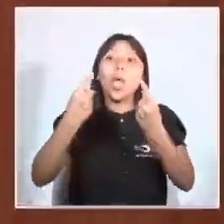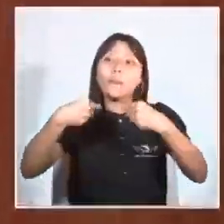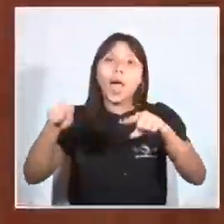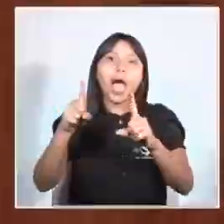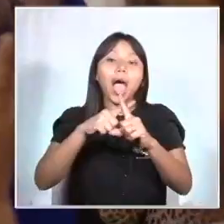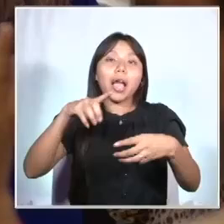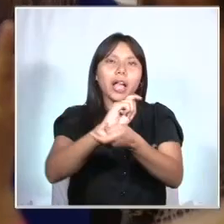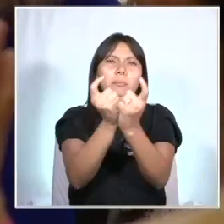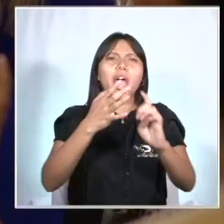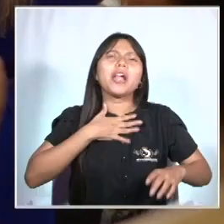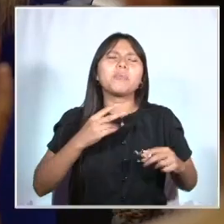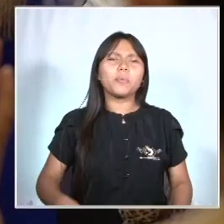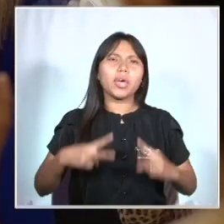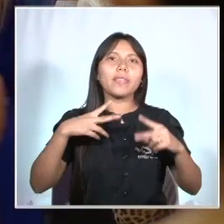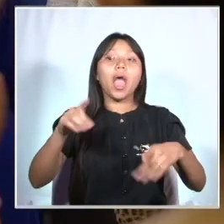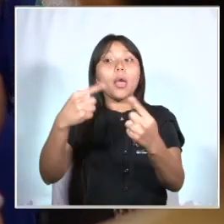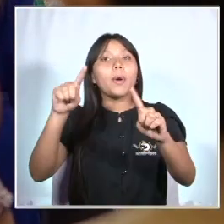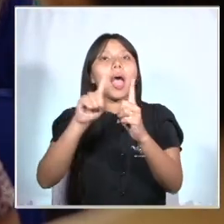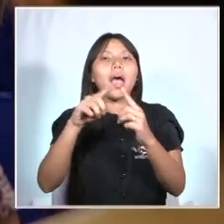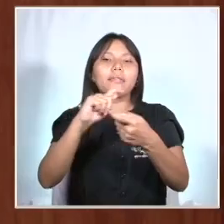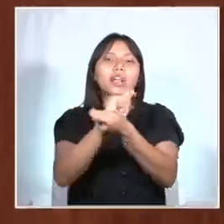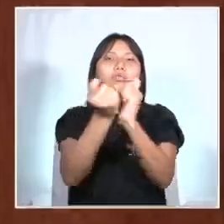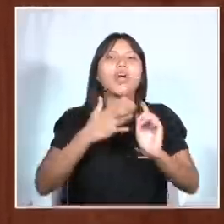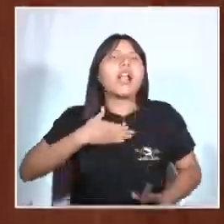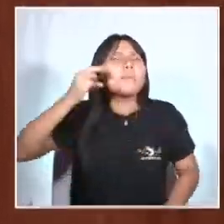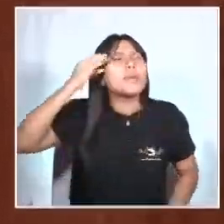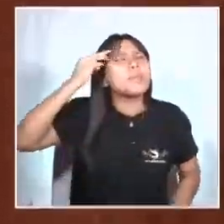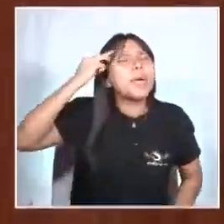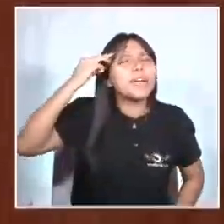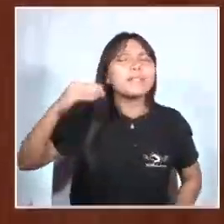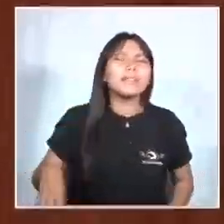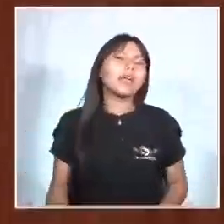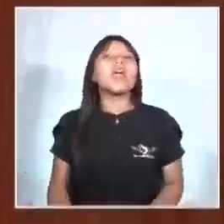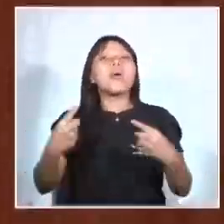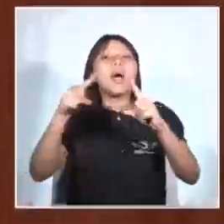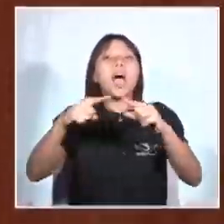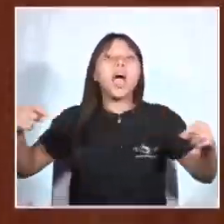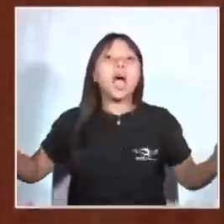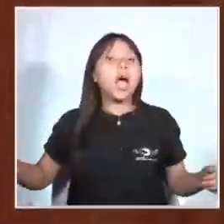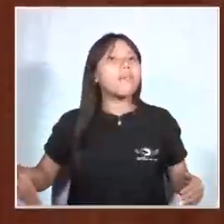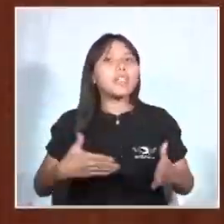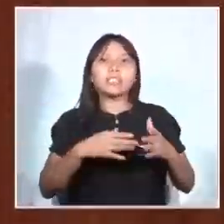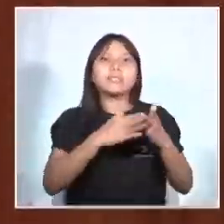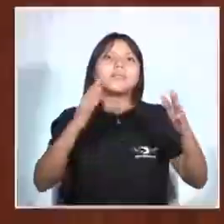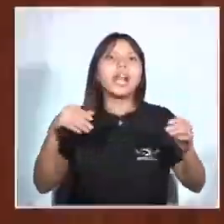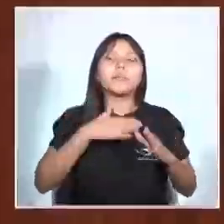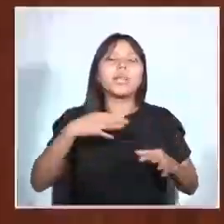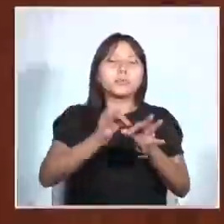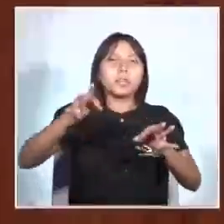vida, va a transformar mi mente, va a desafiar mi espíritu. Y al salir de este